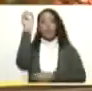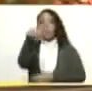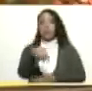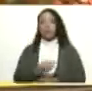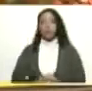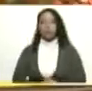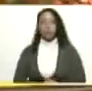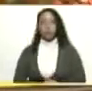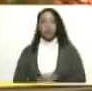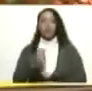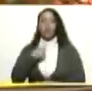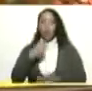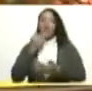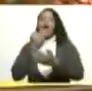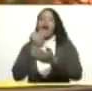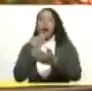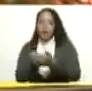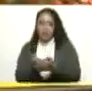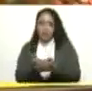Yo agradezco